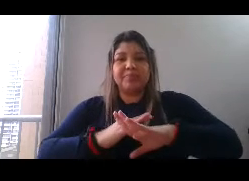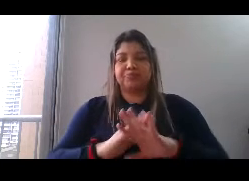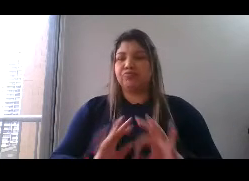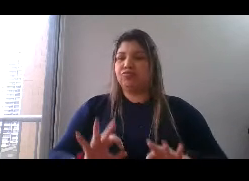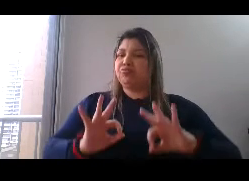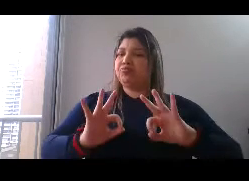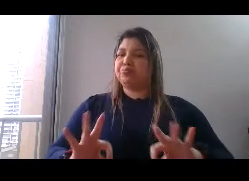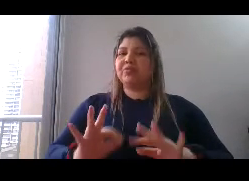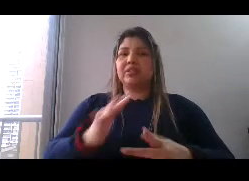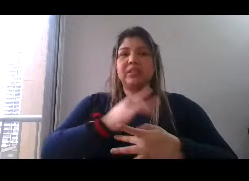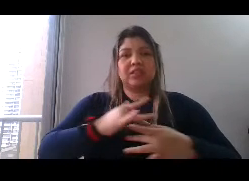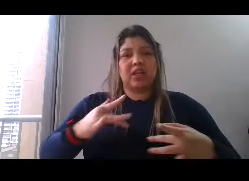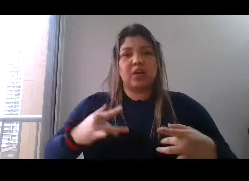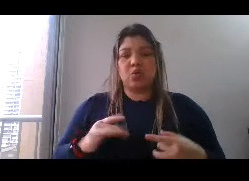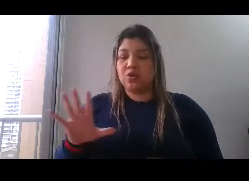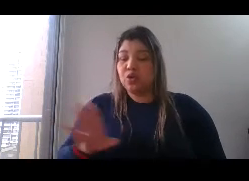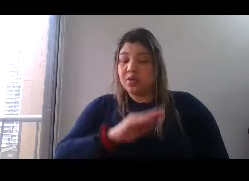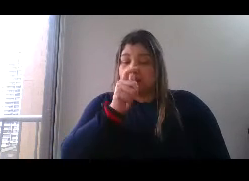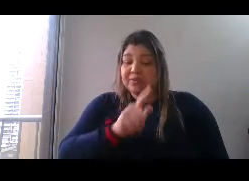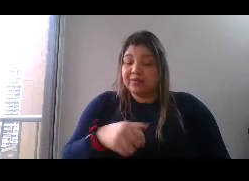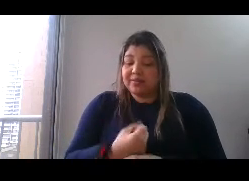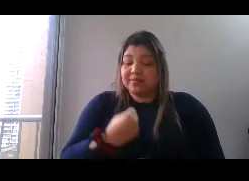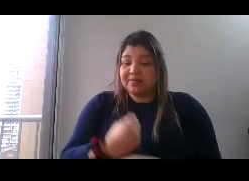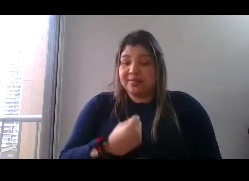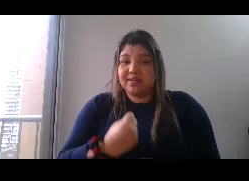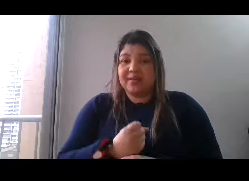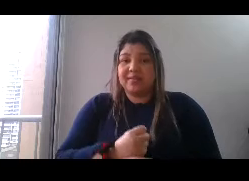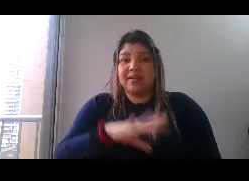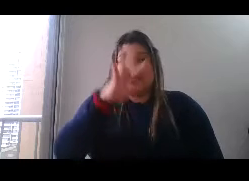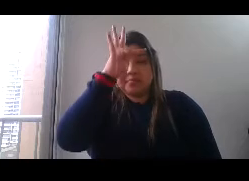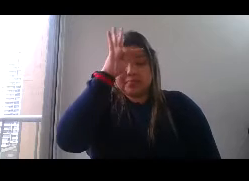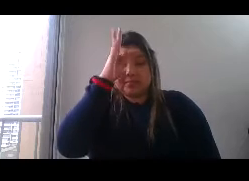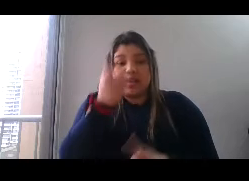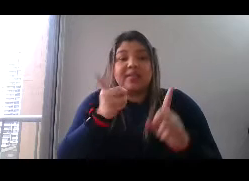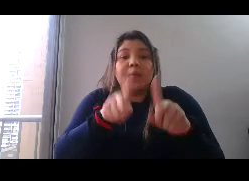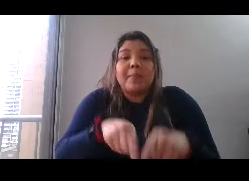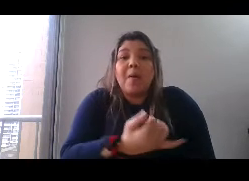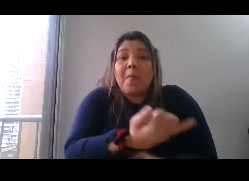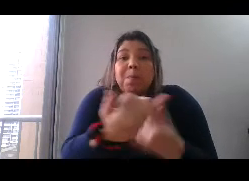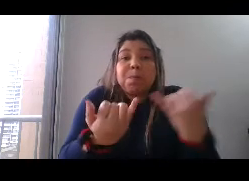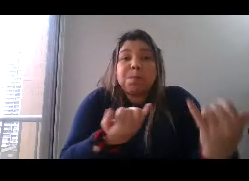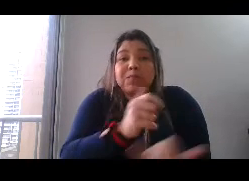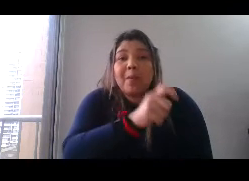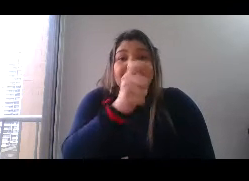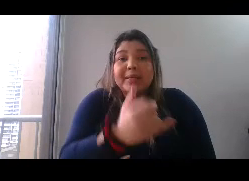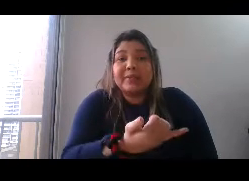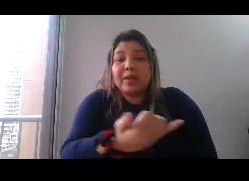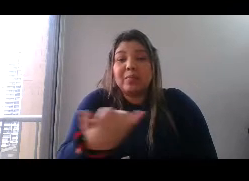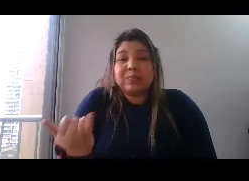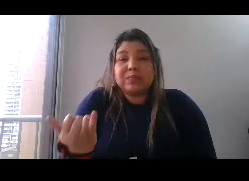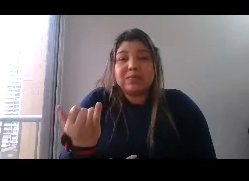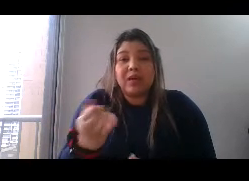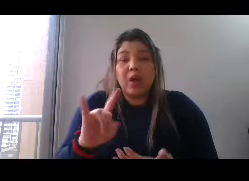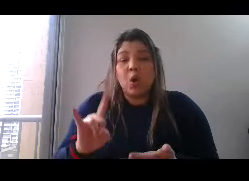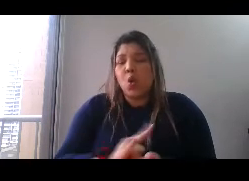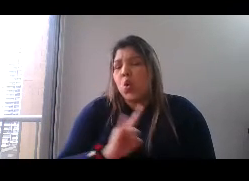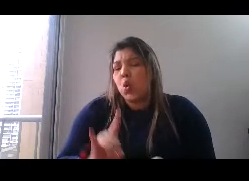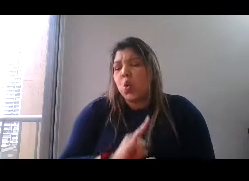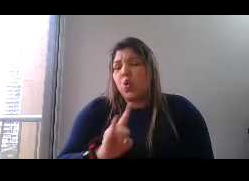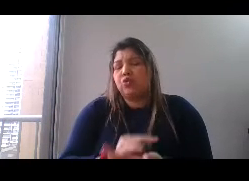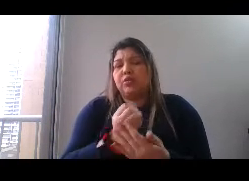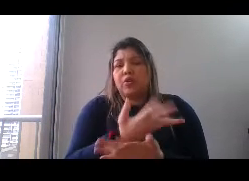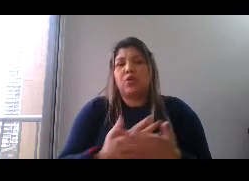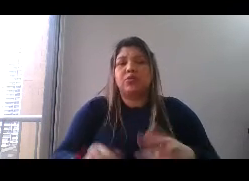pero también en la seguridad del paciente, ese trabajador de salud que usa esos elementos de protección personal